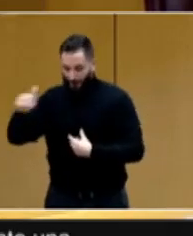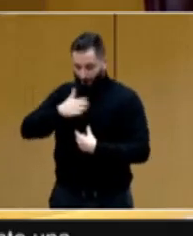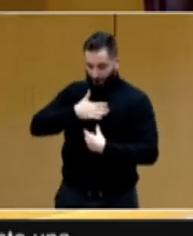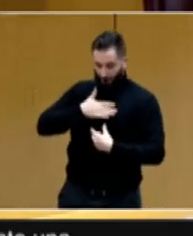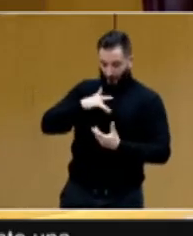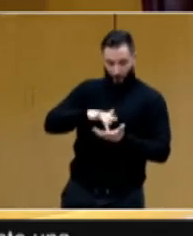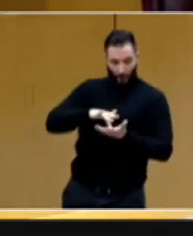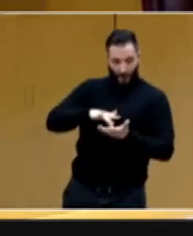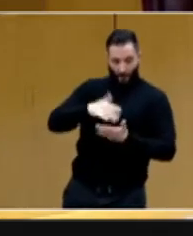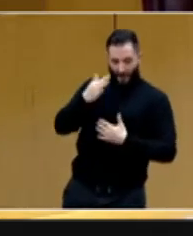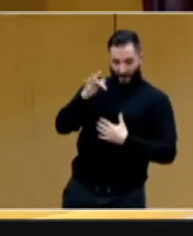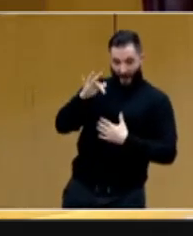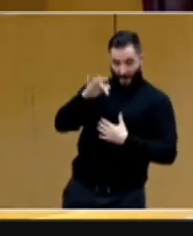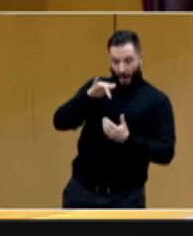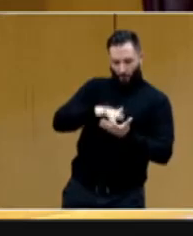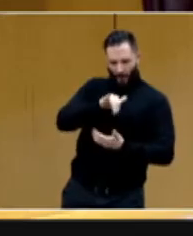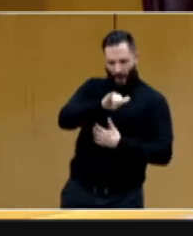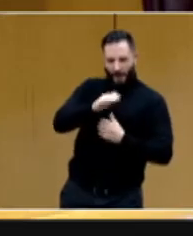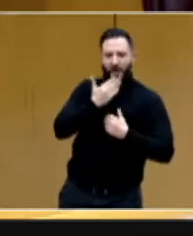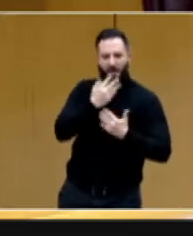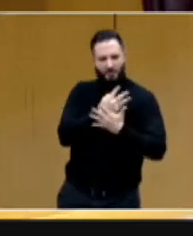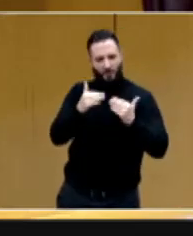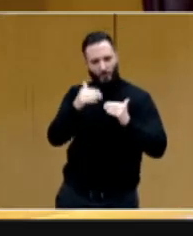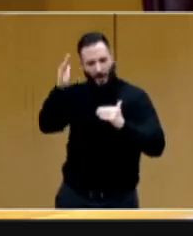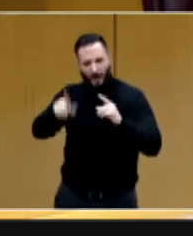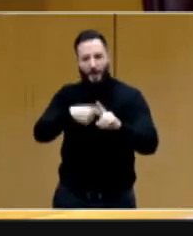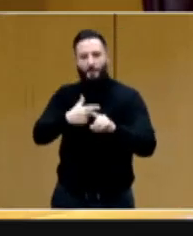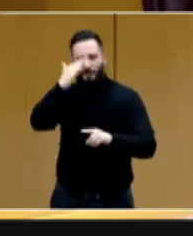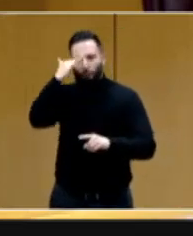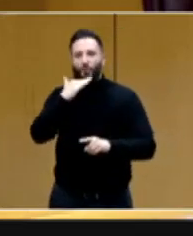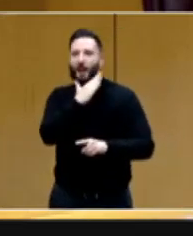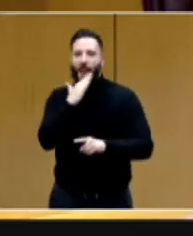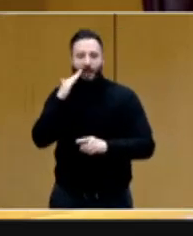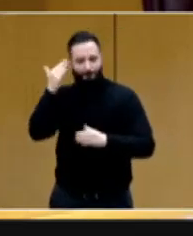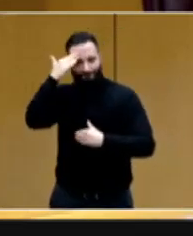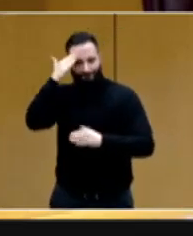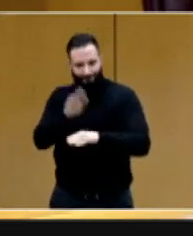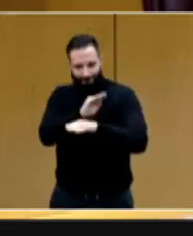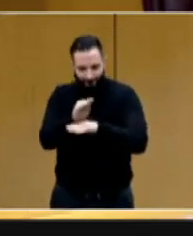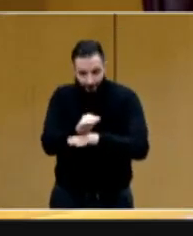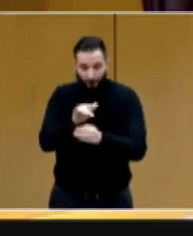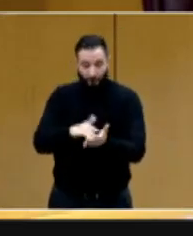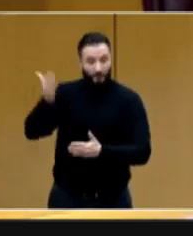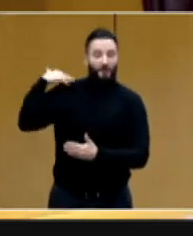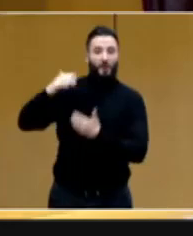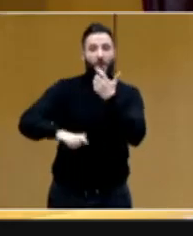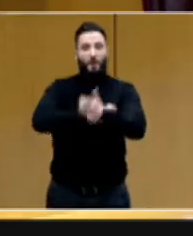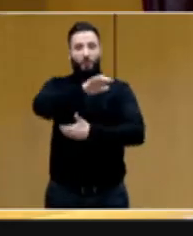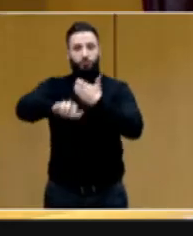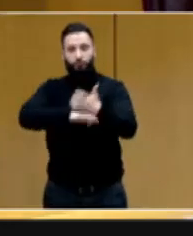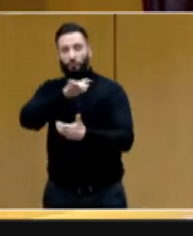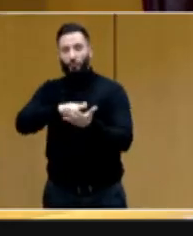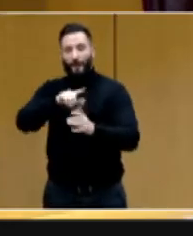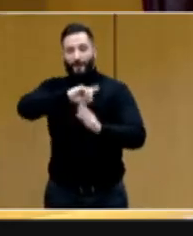y con la tutela del padre pero desgraciadamente en todo aquel batiburrillo de la ley de bases y del código civil